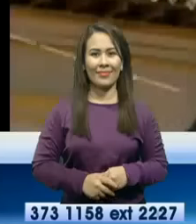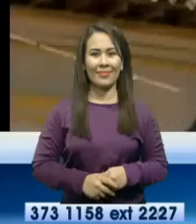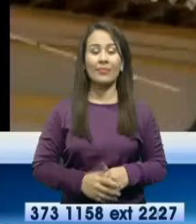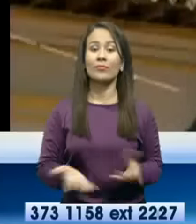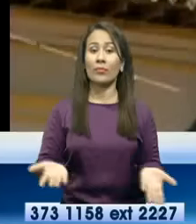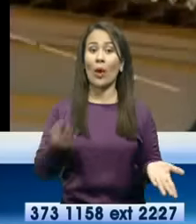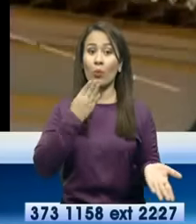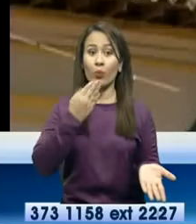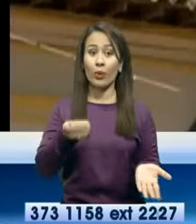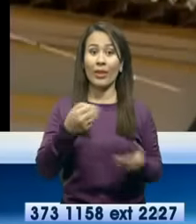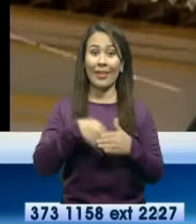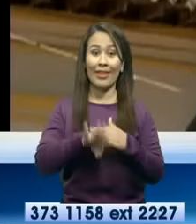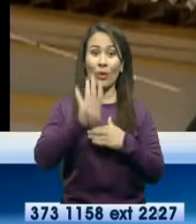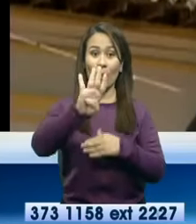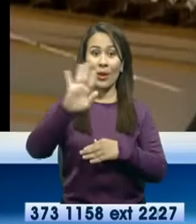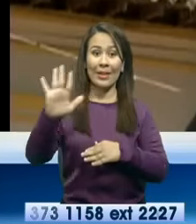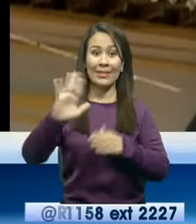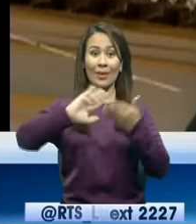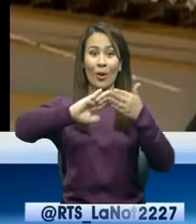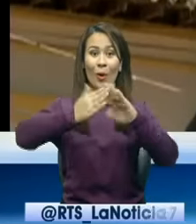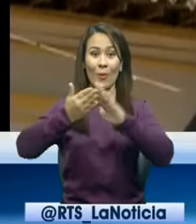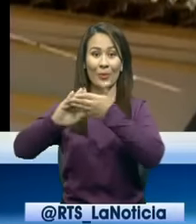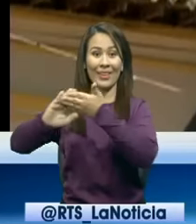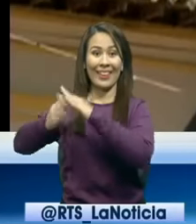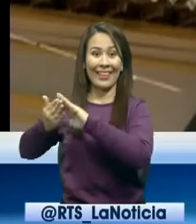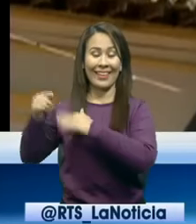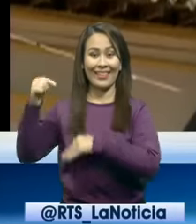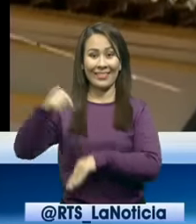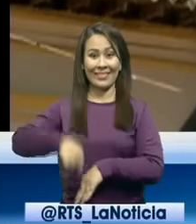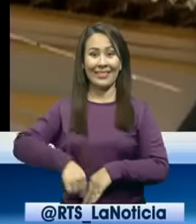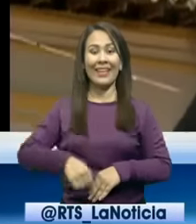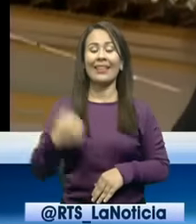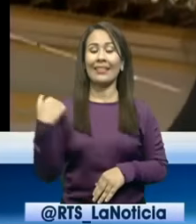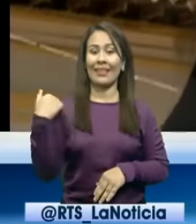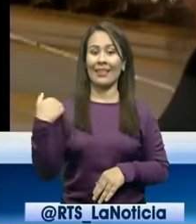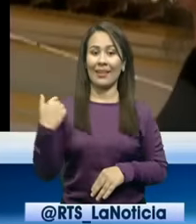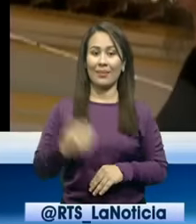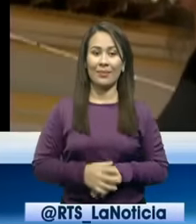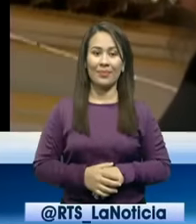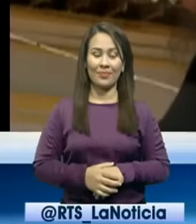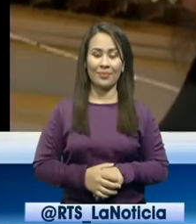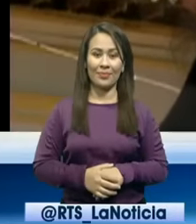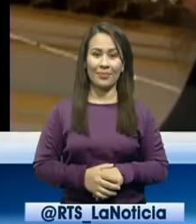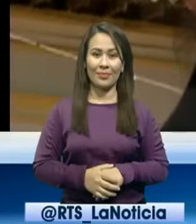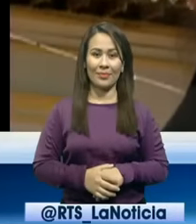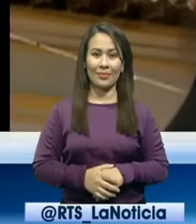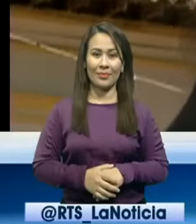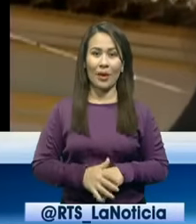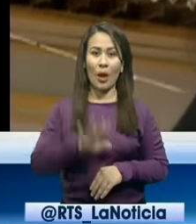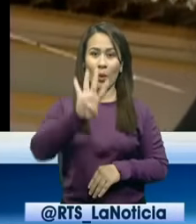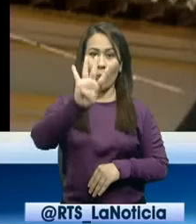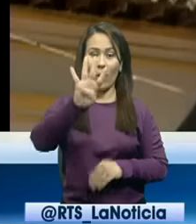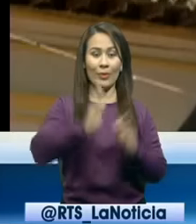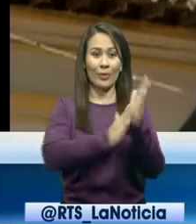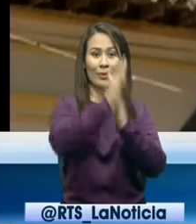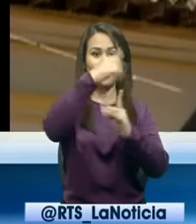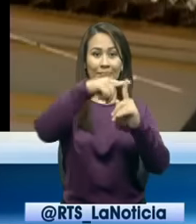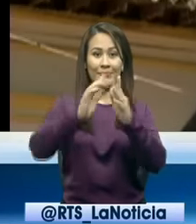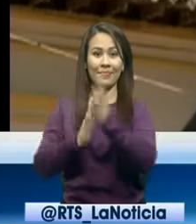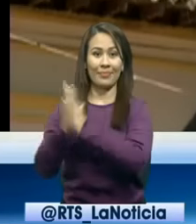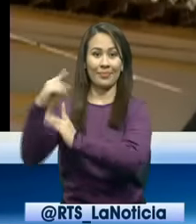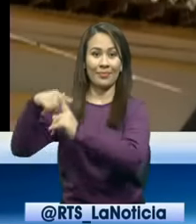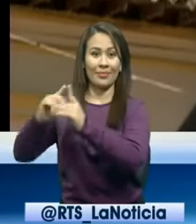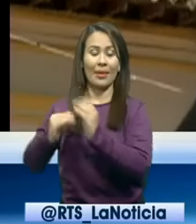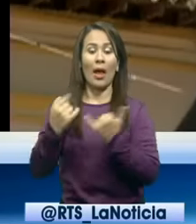Bueno, dentro de las 45 comunidades, en realidad tenemos prácticamente en cuatro parroquias, pero